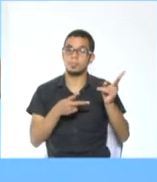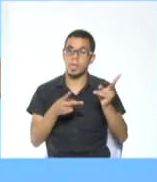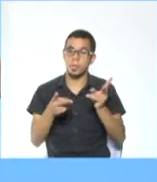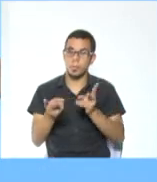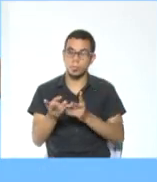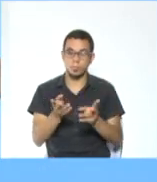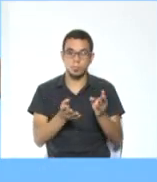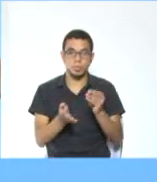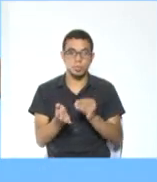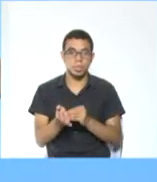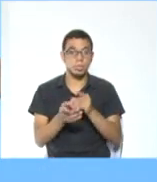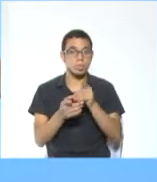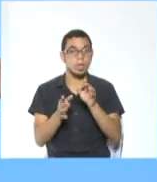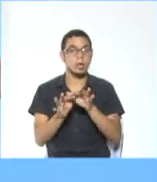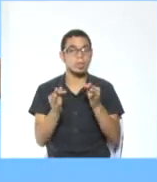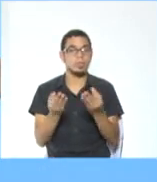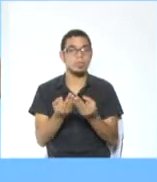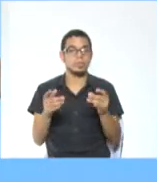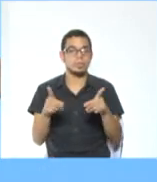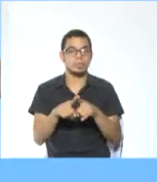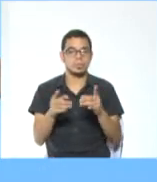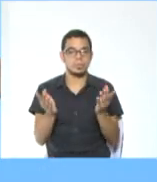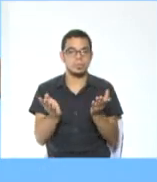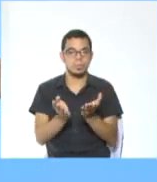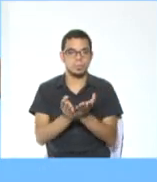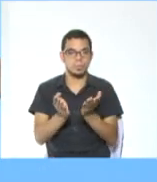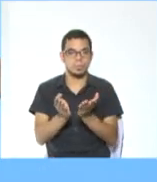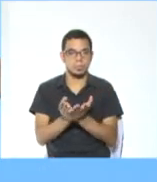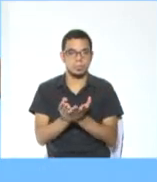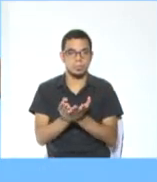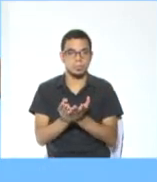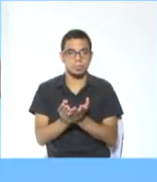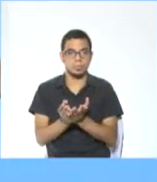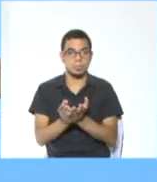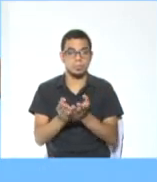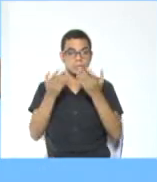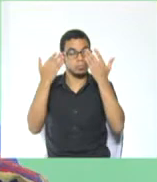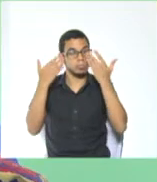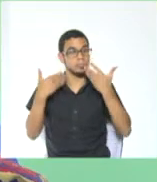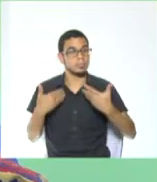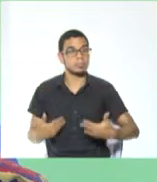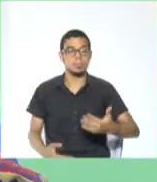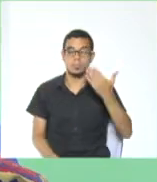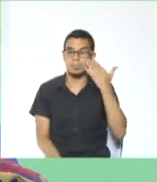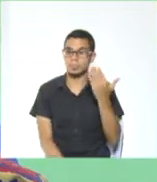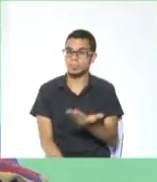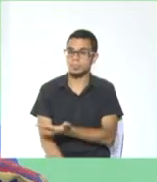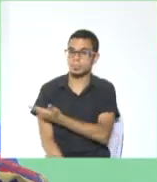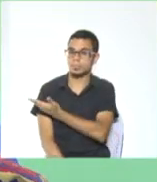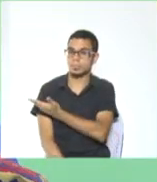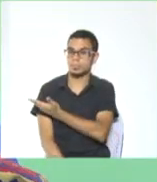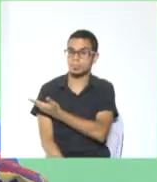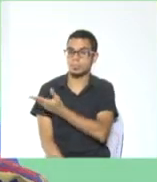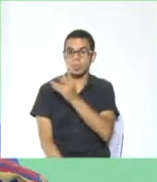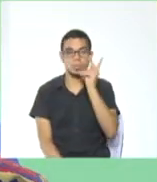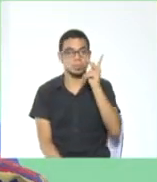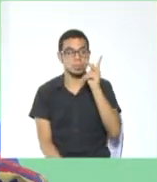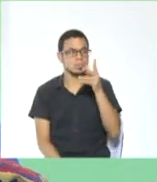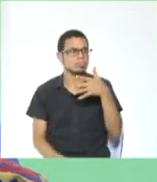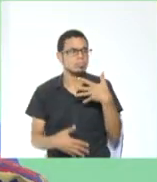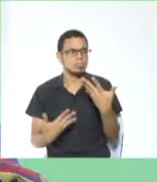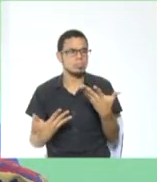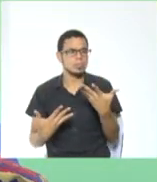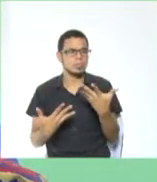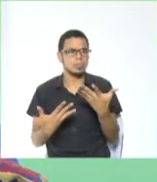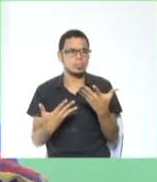Bienvenidos una vez más a su programa Cada Familia Una Escuela. Soy Yelildre Mujica y voy a compartir con